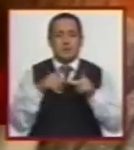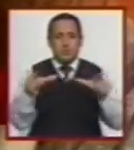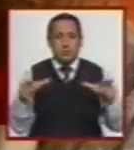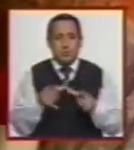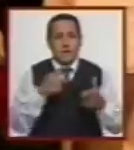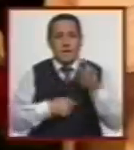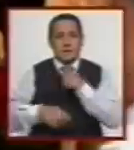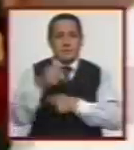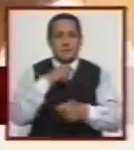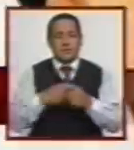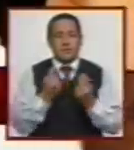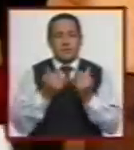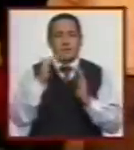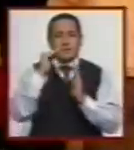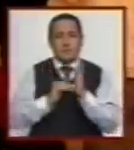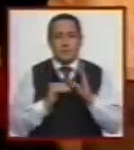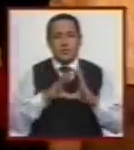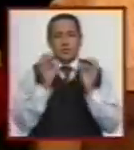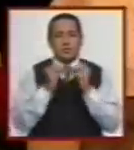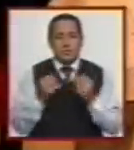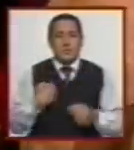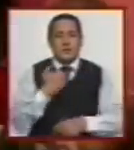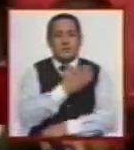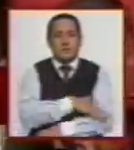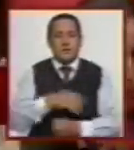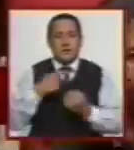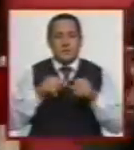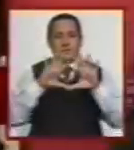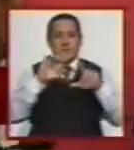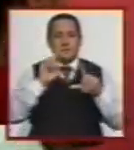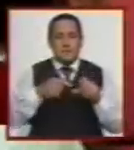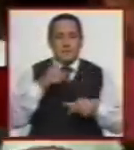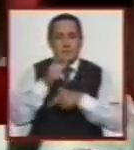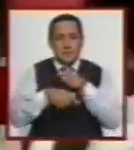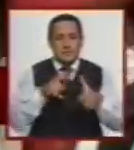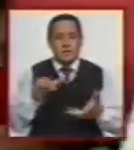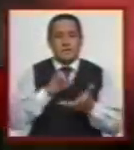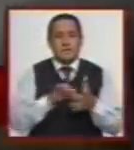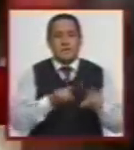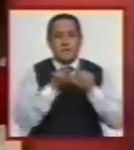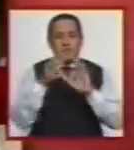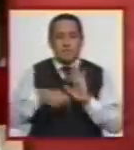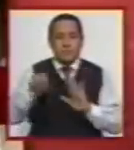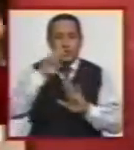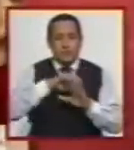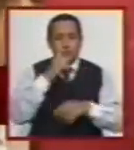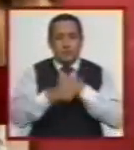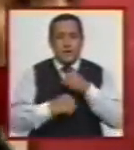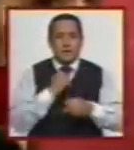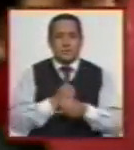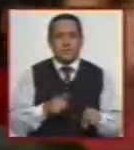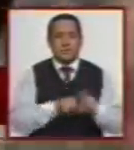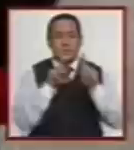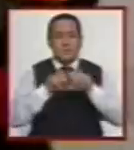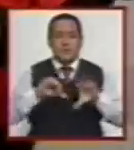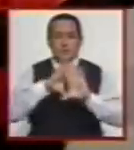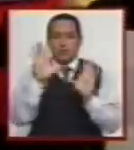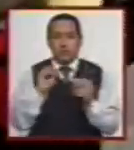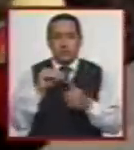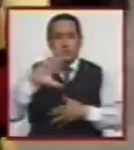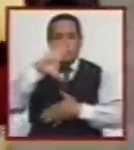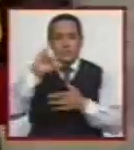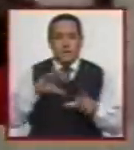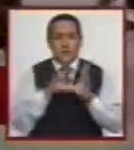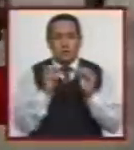a negocios de bajos ingresos para beneficiar a 10.000 personas por proyecto al año en Latinoamérica.